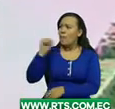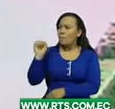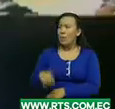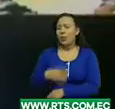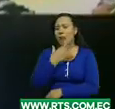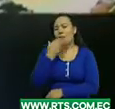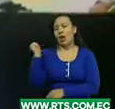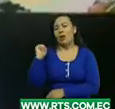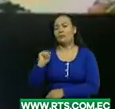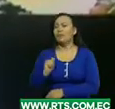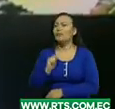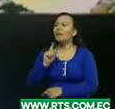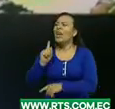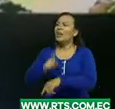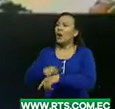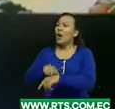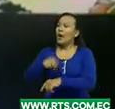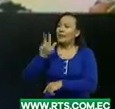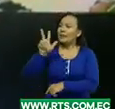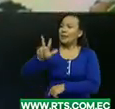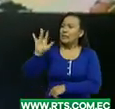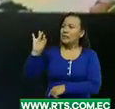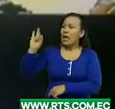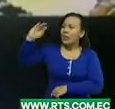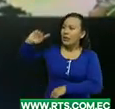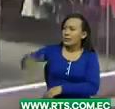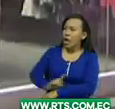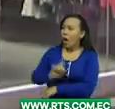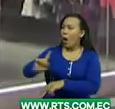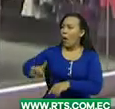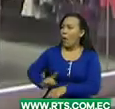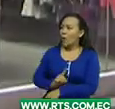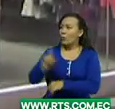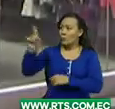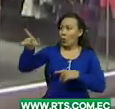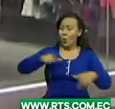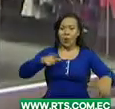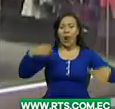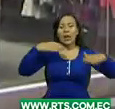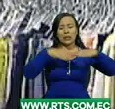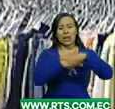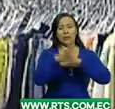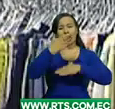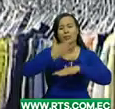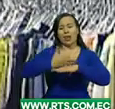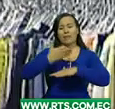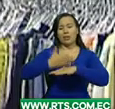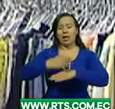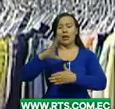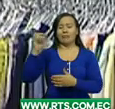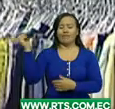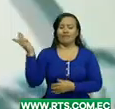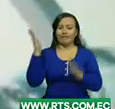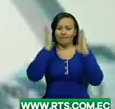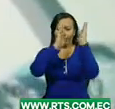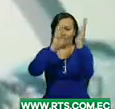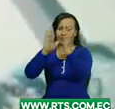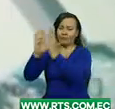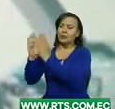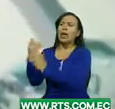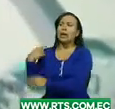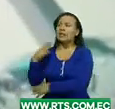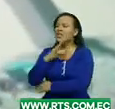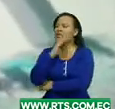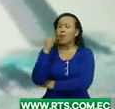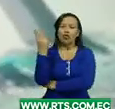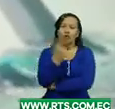eso. El hurto se dio en 37 segundos. El local está ubicado dentro del terminal terrestre en el centro comercial. Siempre vienen